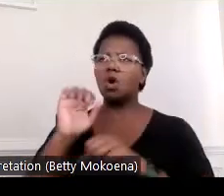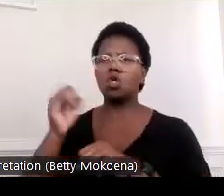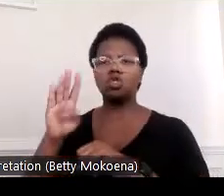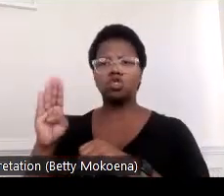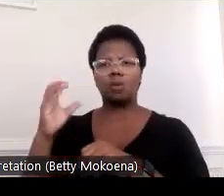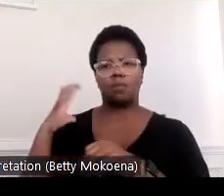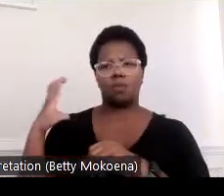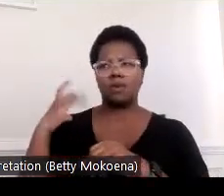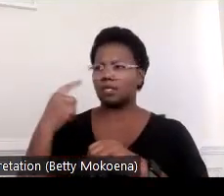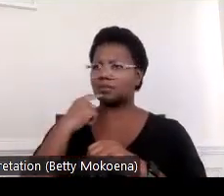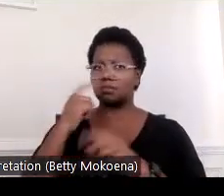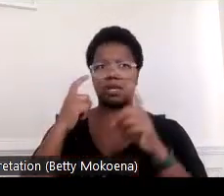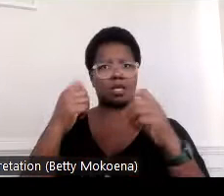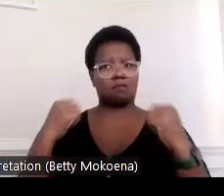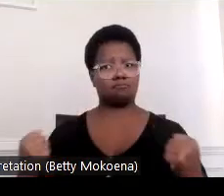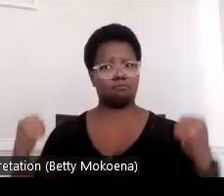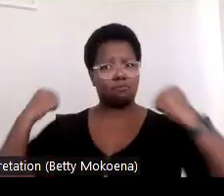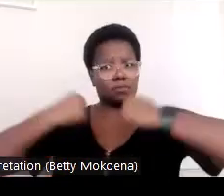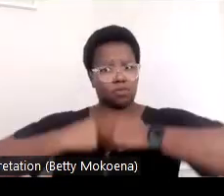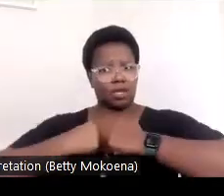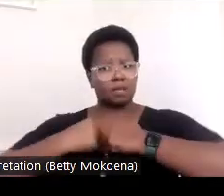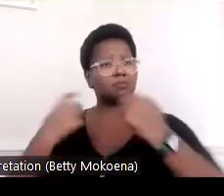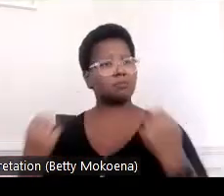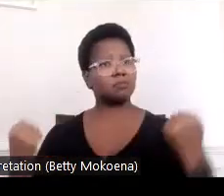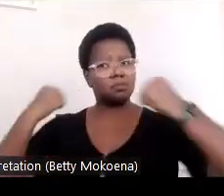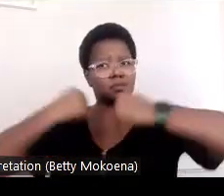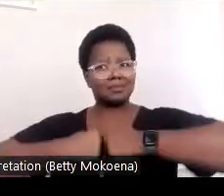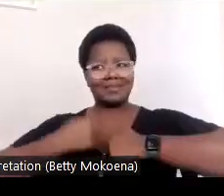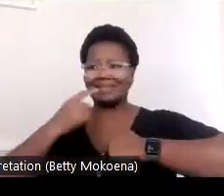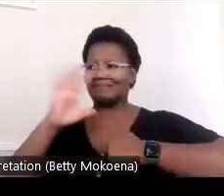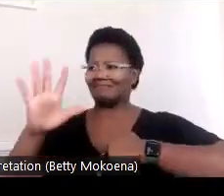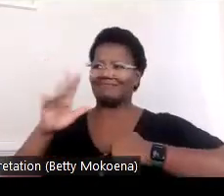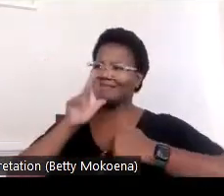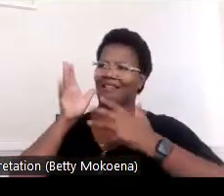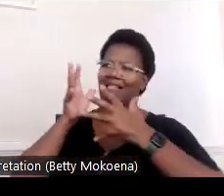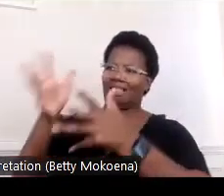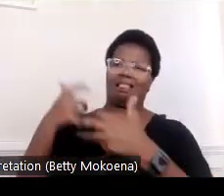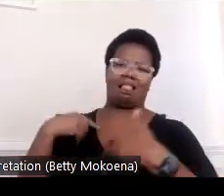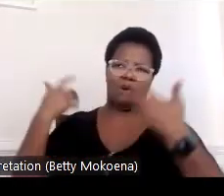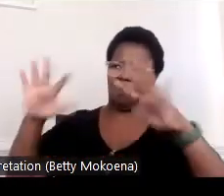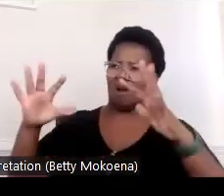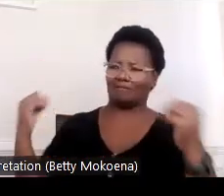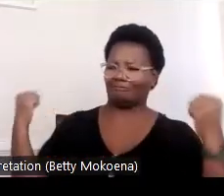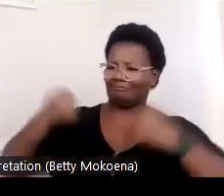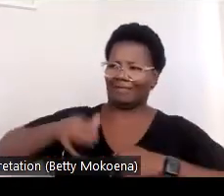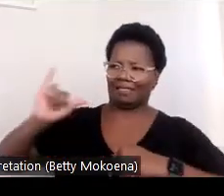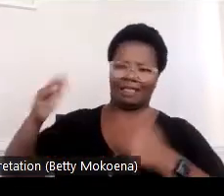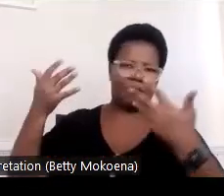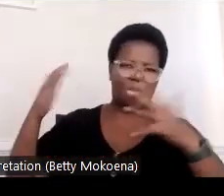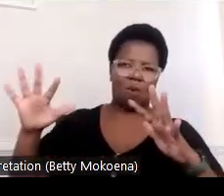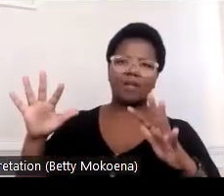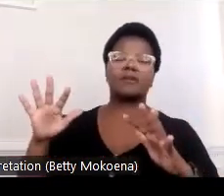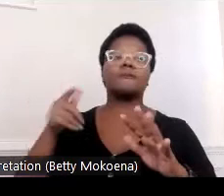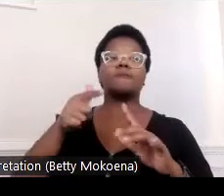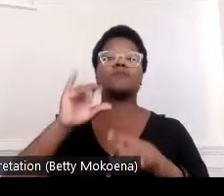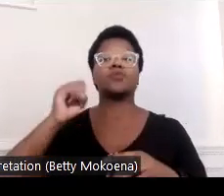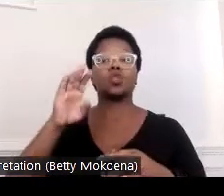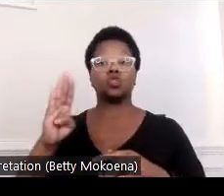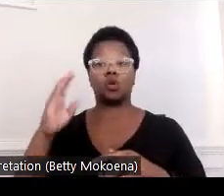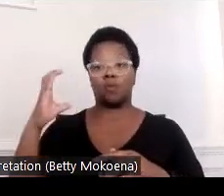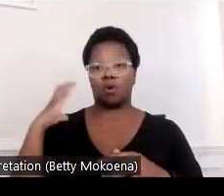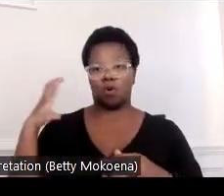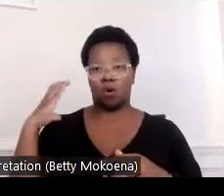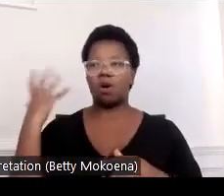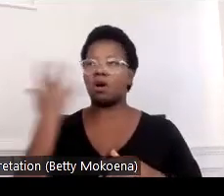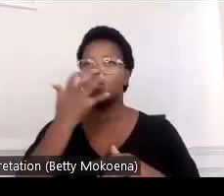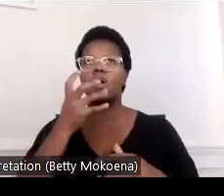frío Y dice Bueno pues el mercado de probé estos estas estas chamarras puedes usarla ella dice no no están sucias yo no quiero